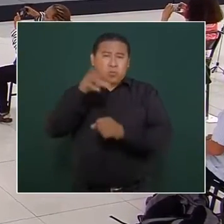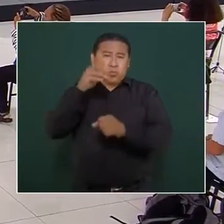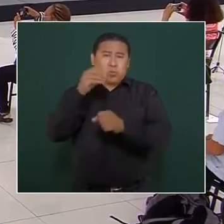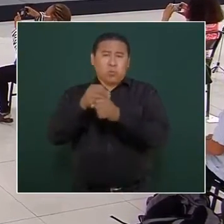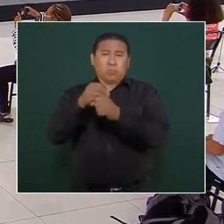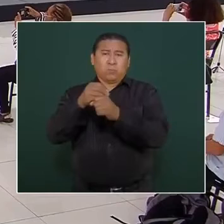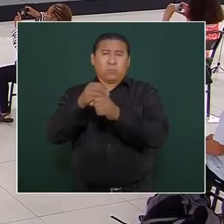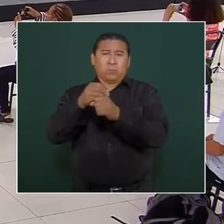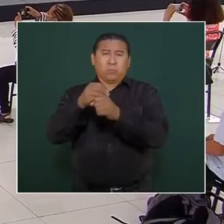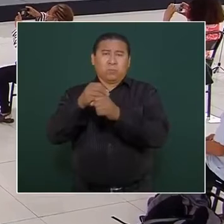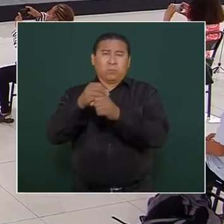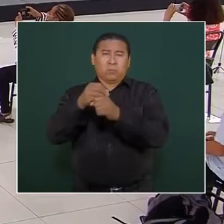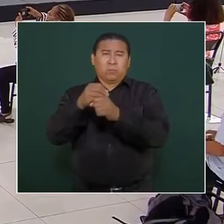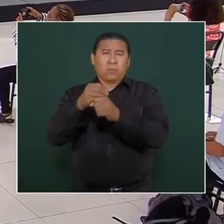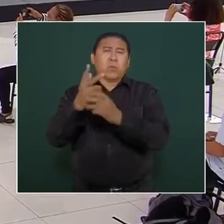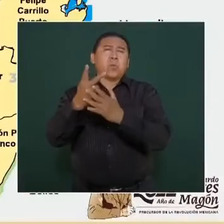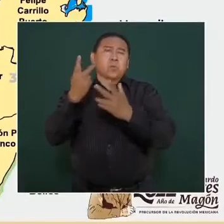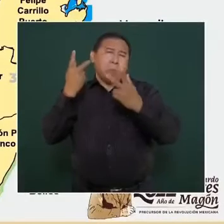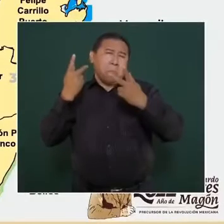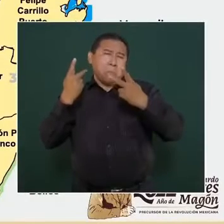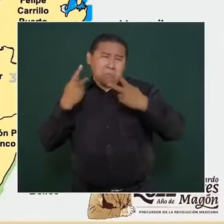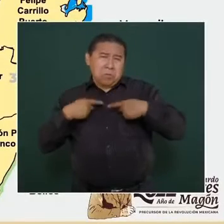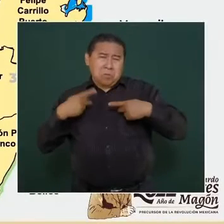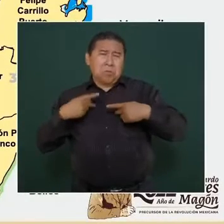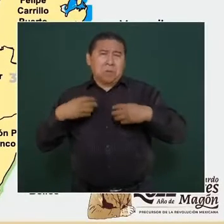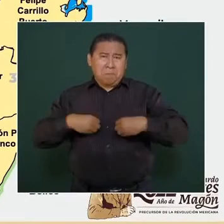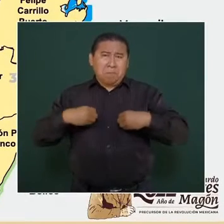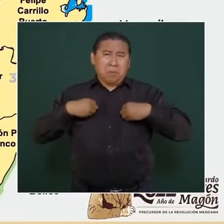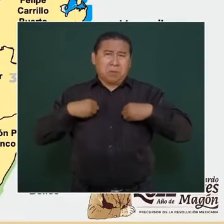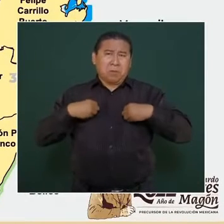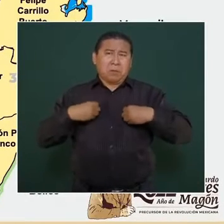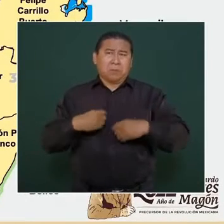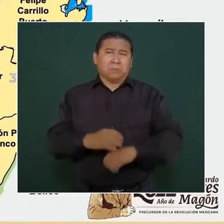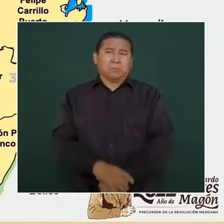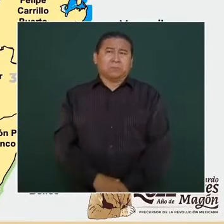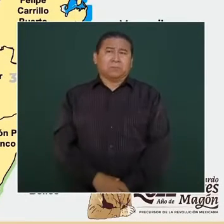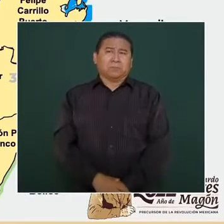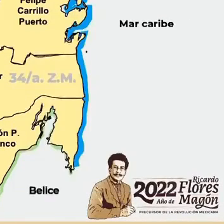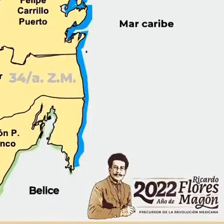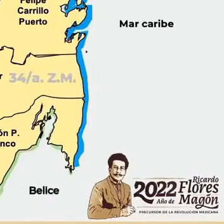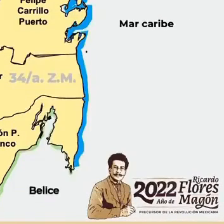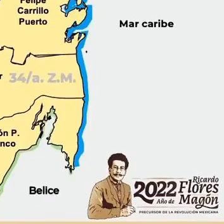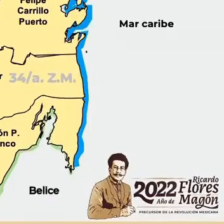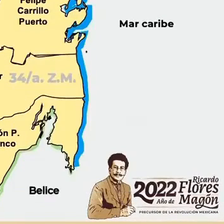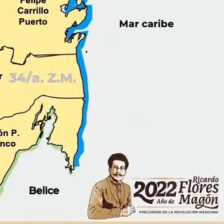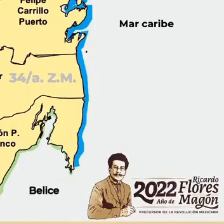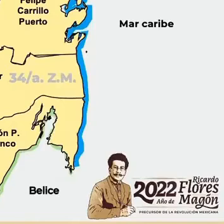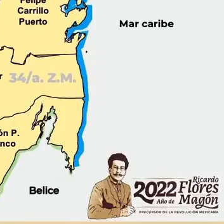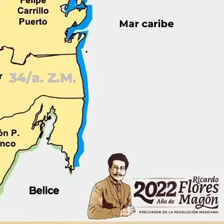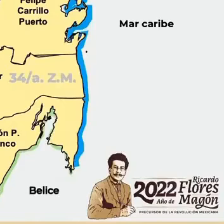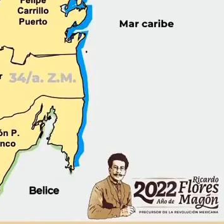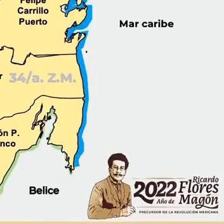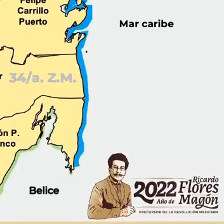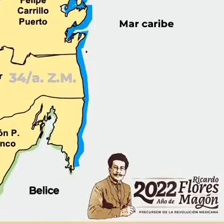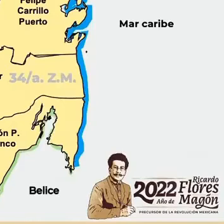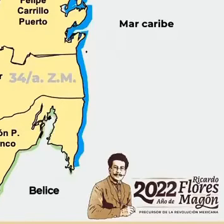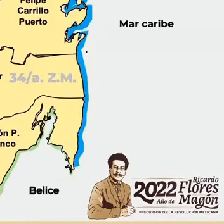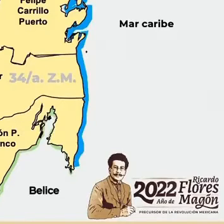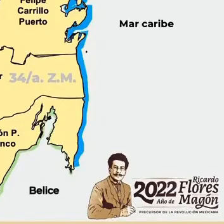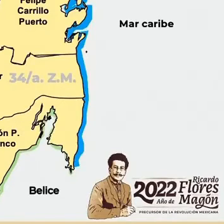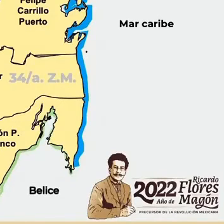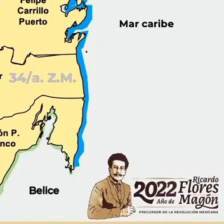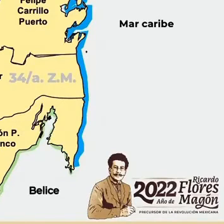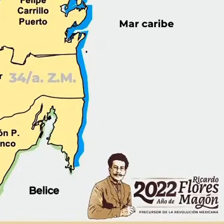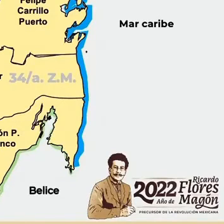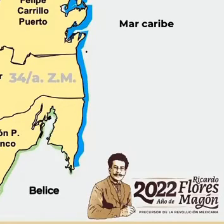tienen una población de 1.8 millones de habitantes. Concentra en lo